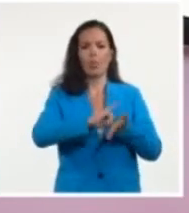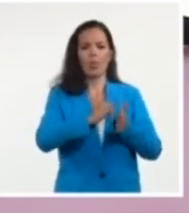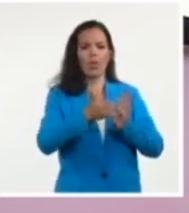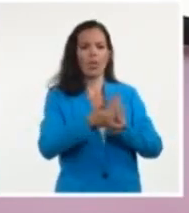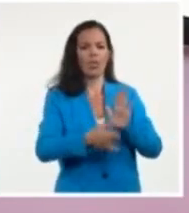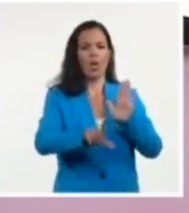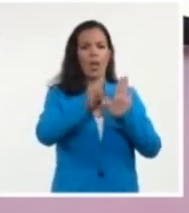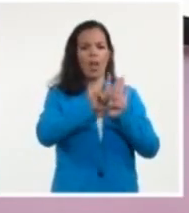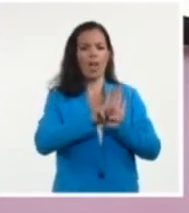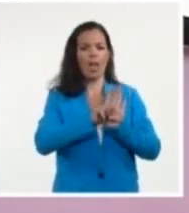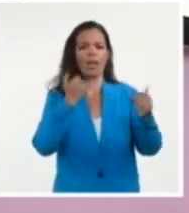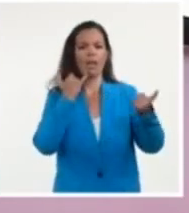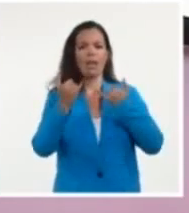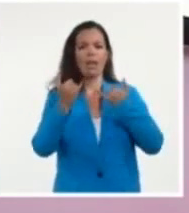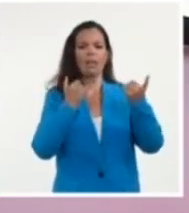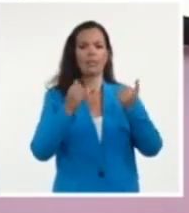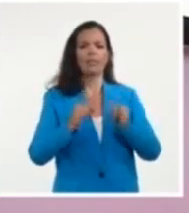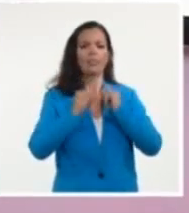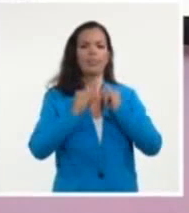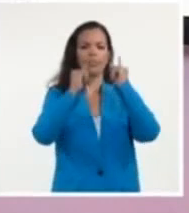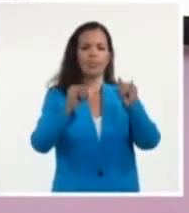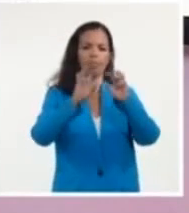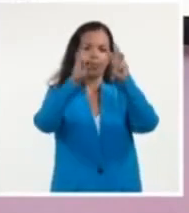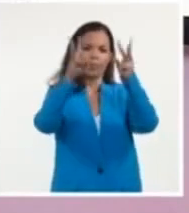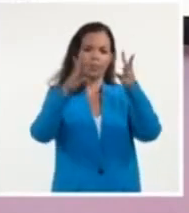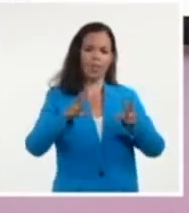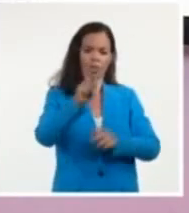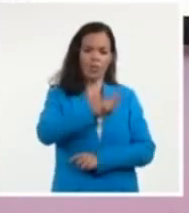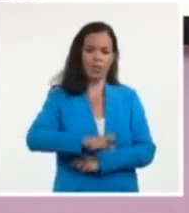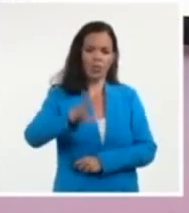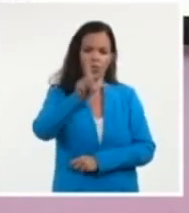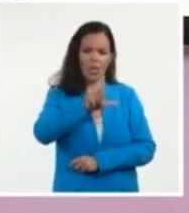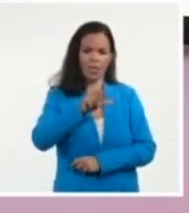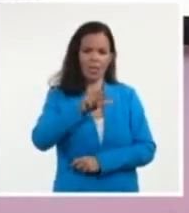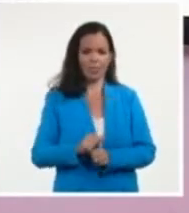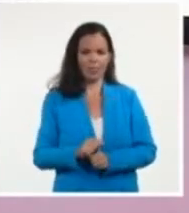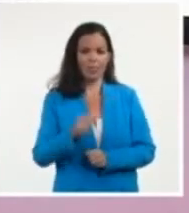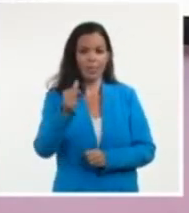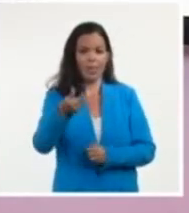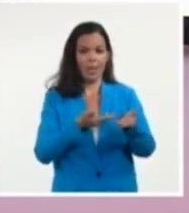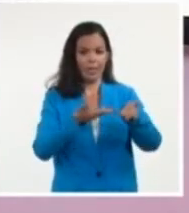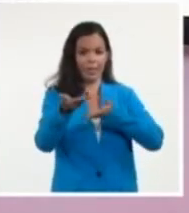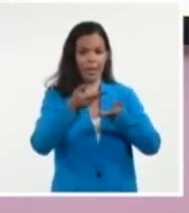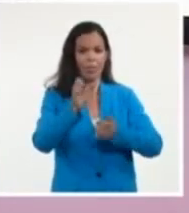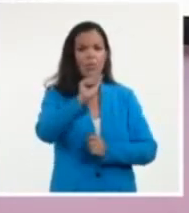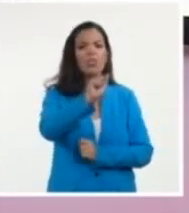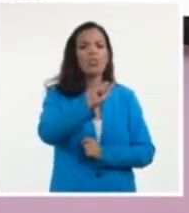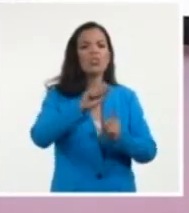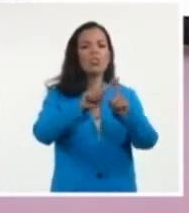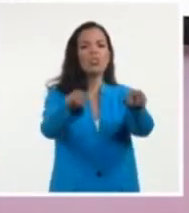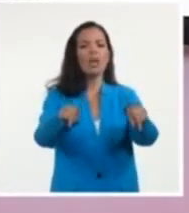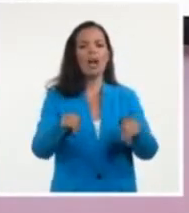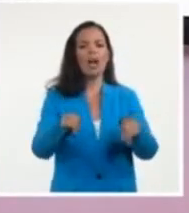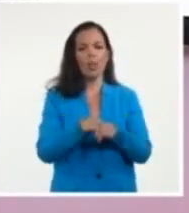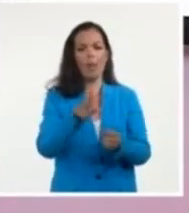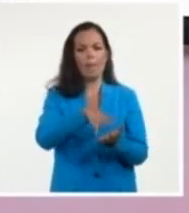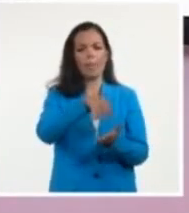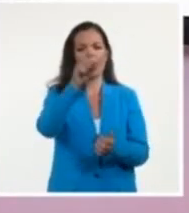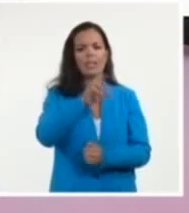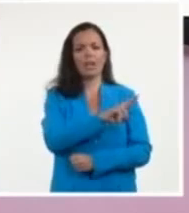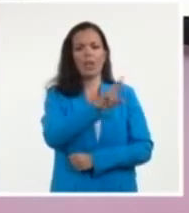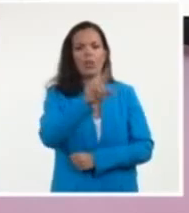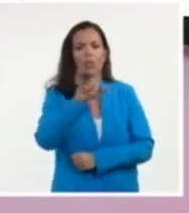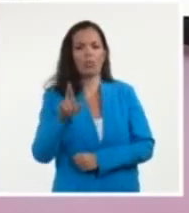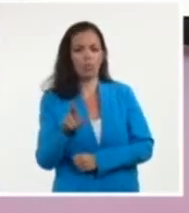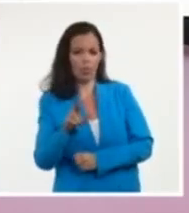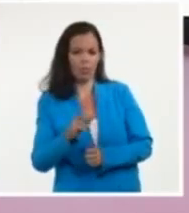ley de comunicación social en nuestro país. Así fue. En el intercambio realizado en el Salón de los Vitrales de la Plaza de la Revolución